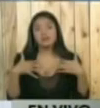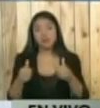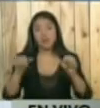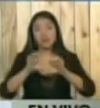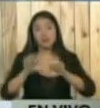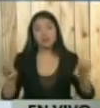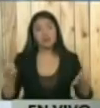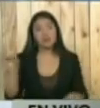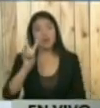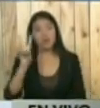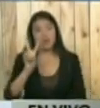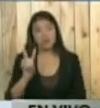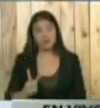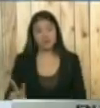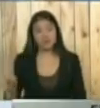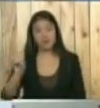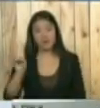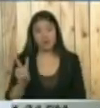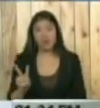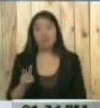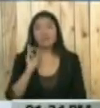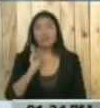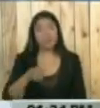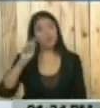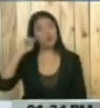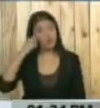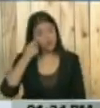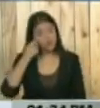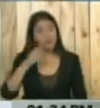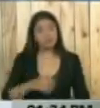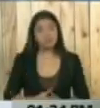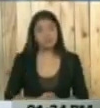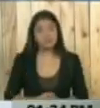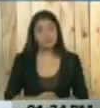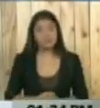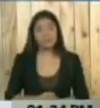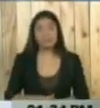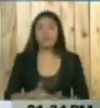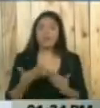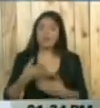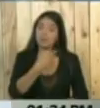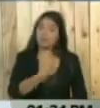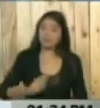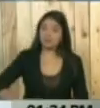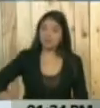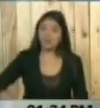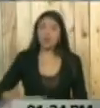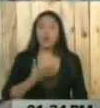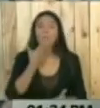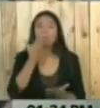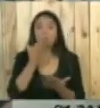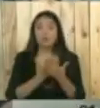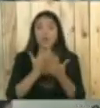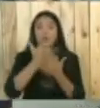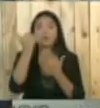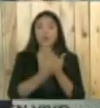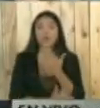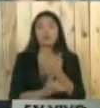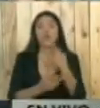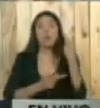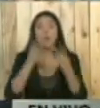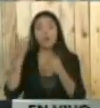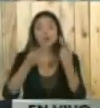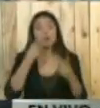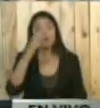de los venezolanos. Hay que recordar que este presidente nos planteó un proyecto político